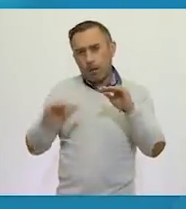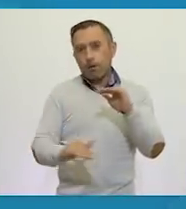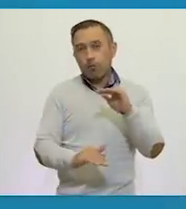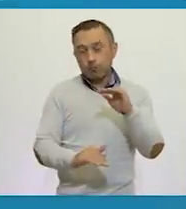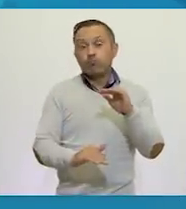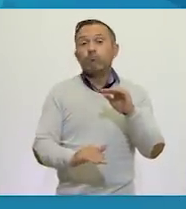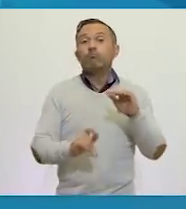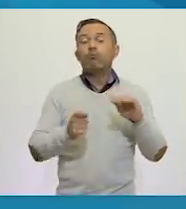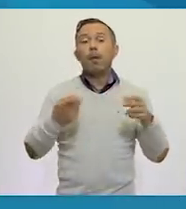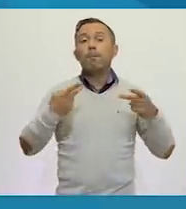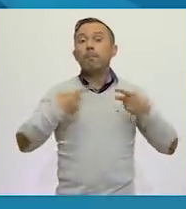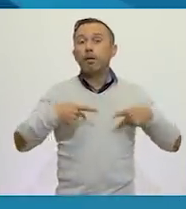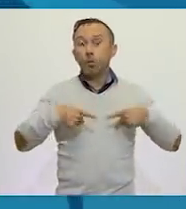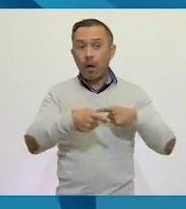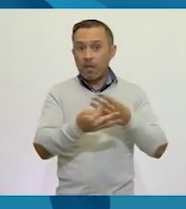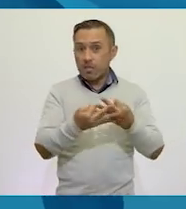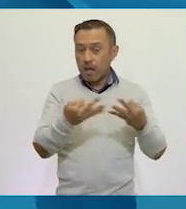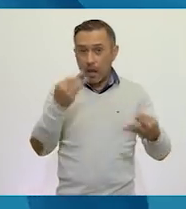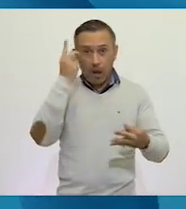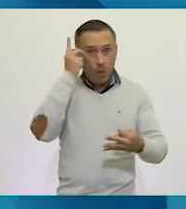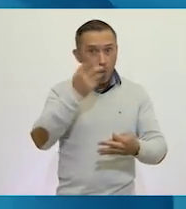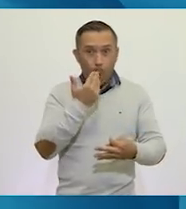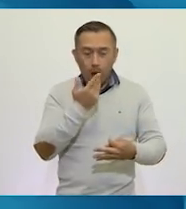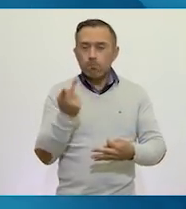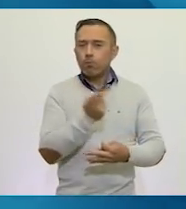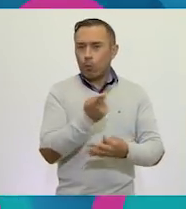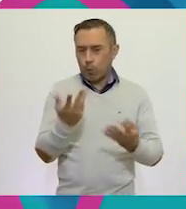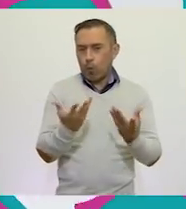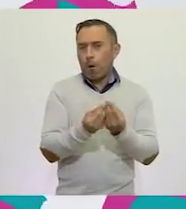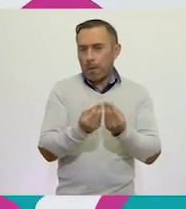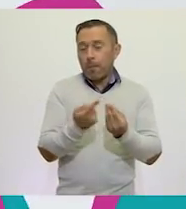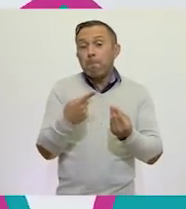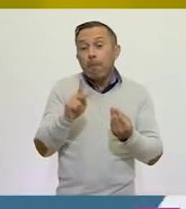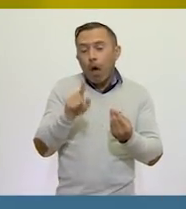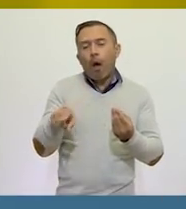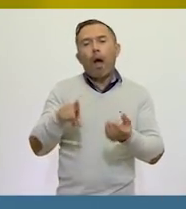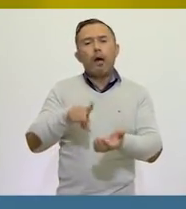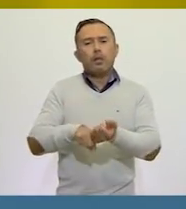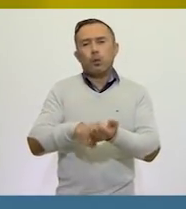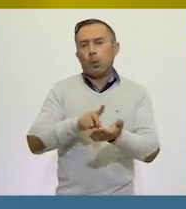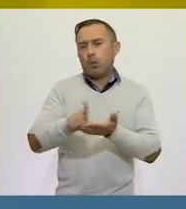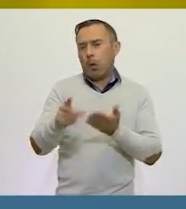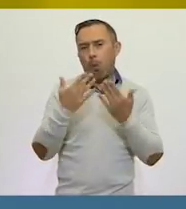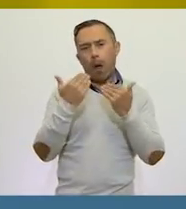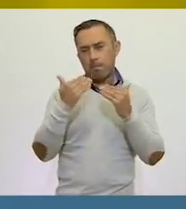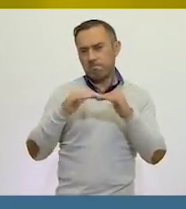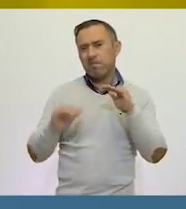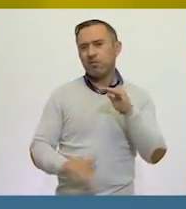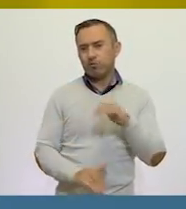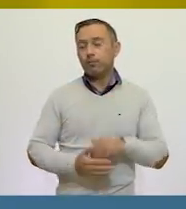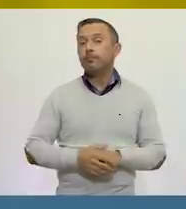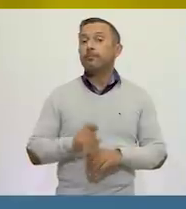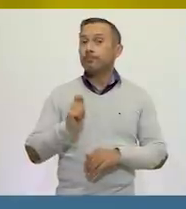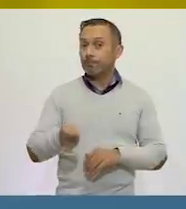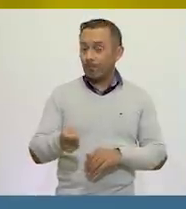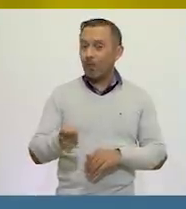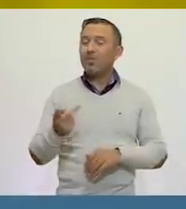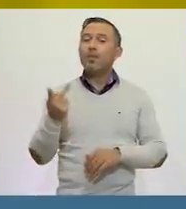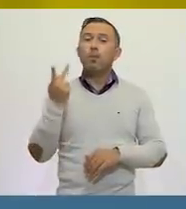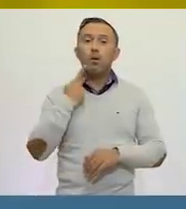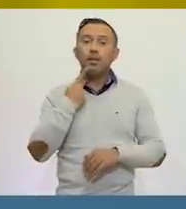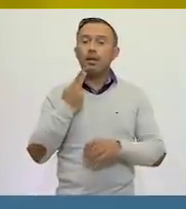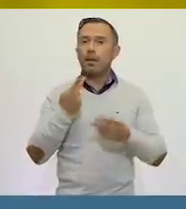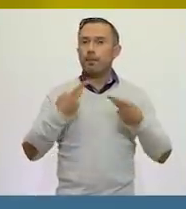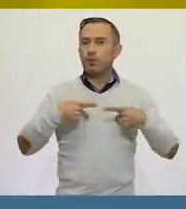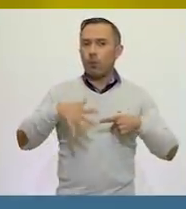con las personas sin tierra, pero tenían menos derechos. Muy bien. Una organización social y política diferente de